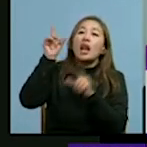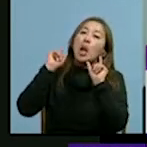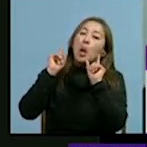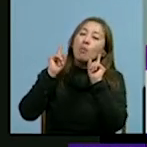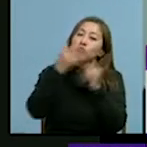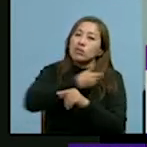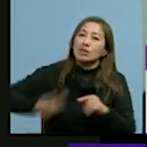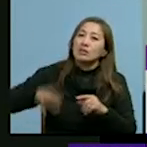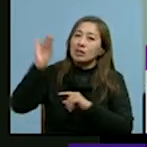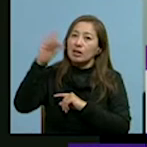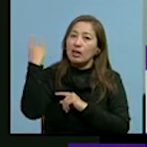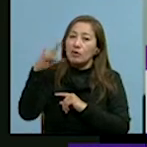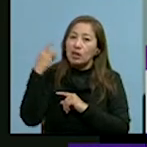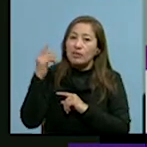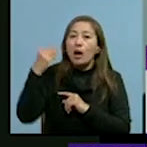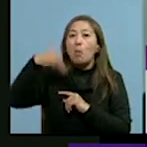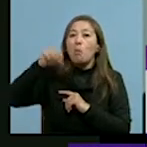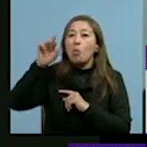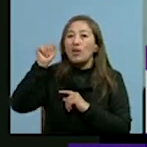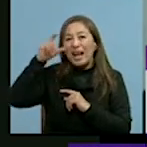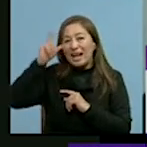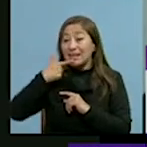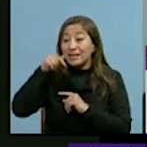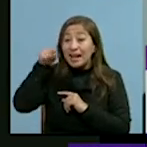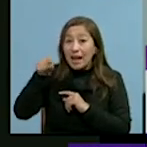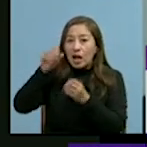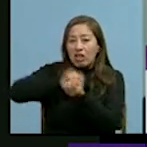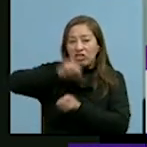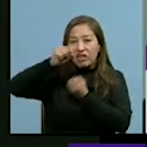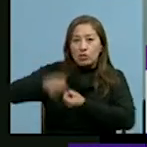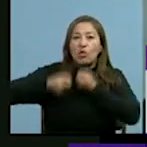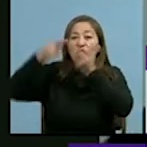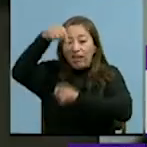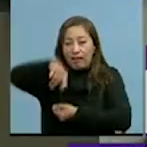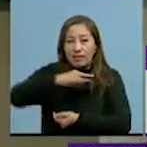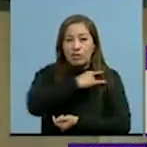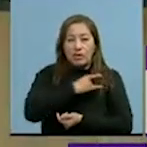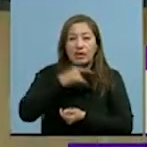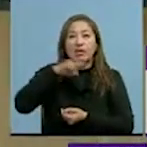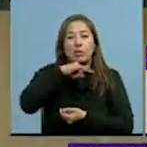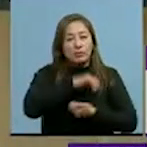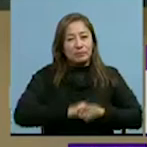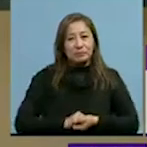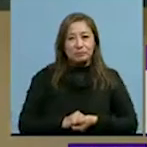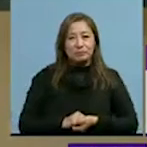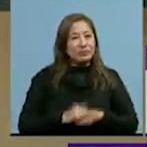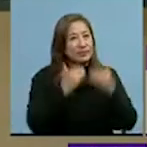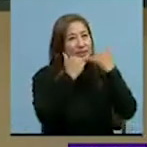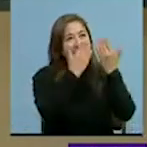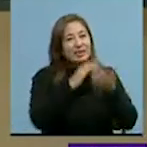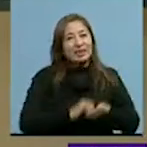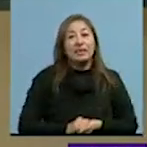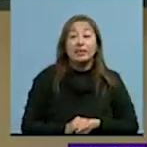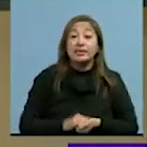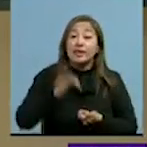presidente de Bolivia, Evo Morales, doctor honoris causa de la Universidad Nacional de Jujuy. Volvemos a estudio. Muchas